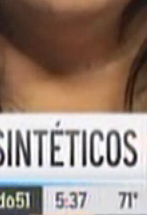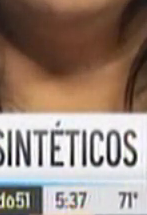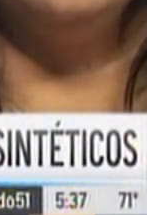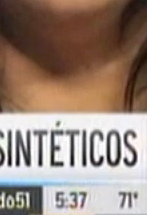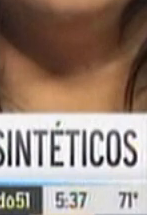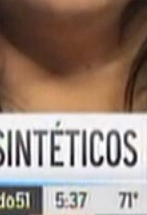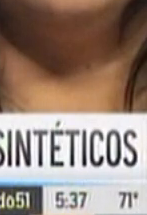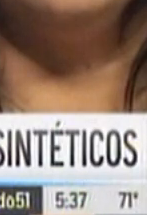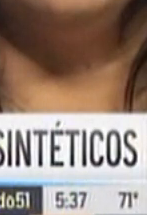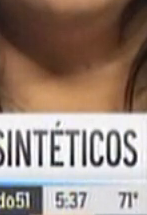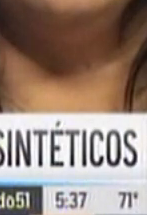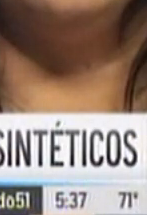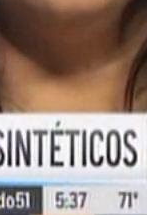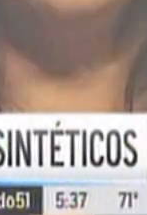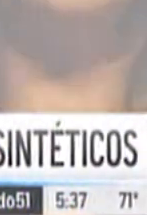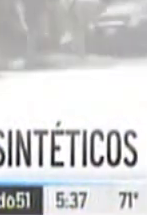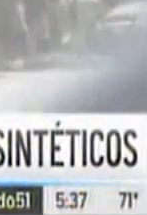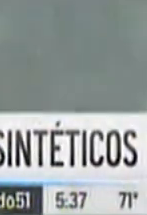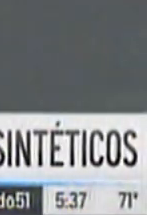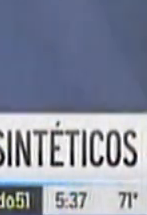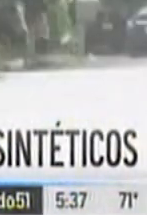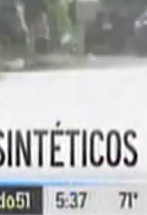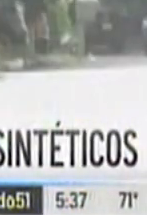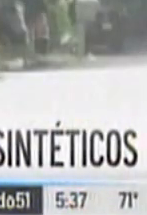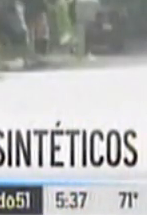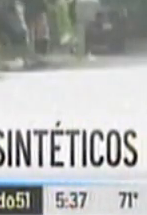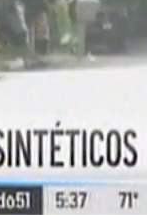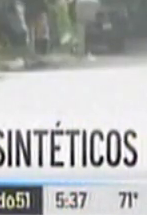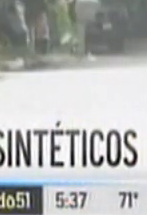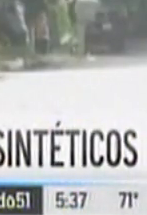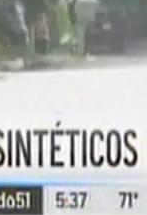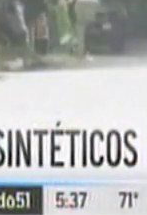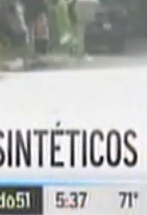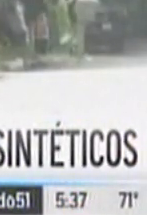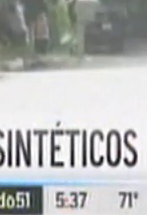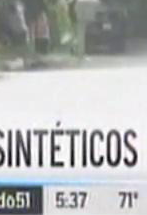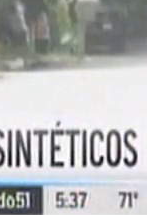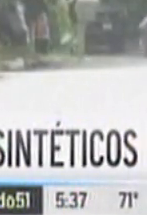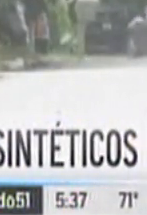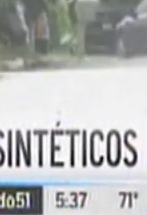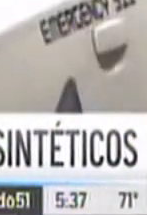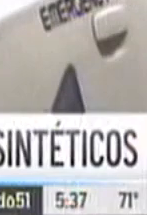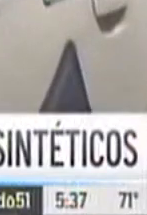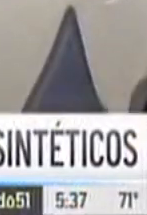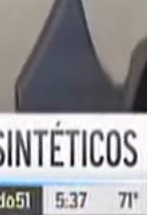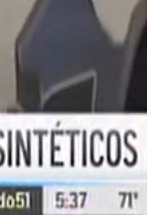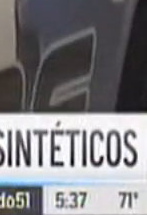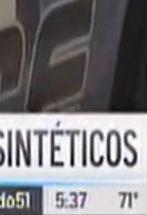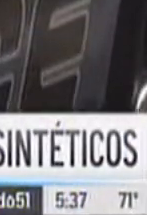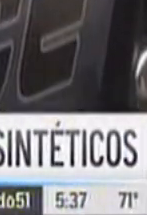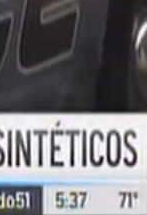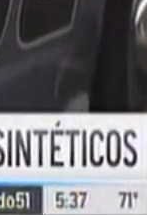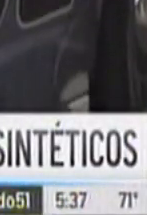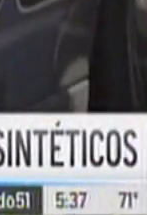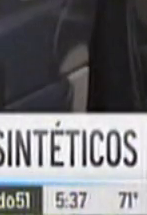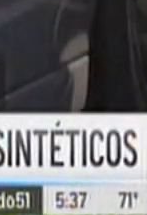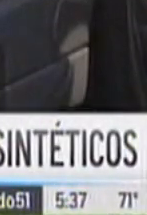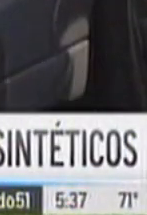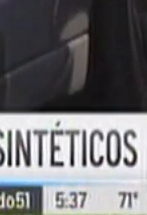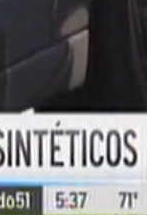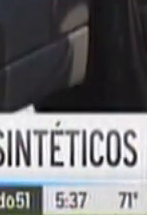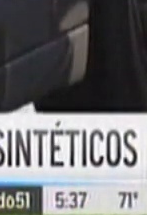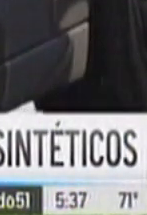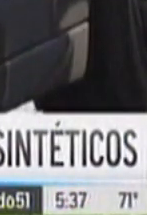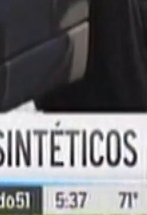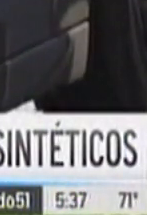enfrentando cargos de traficar drogas cerca de una zona escolar y a un parque menos de 1.000 pies. El operativo se llevó a cabo el martes